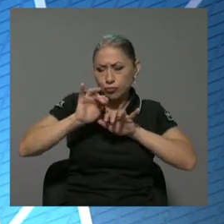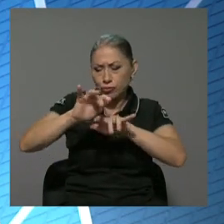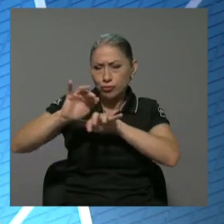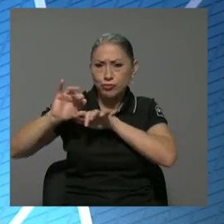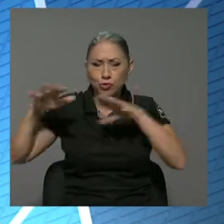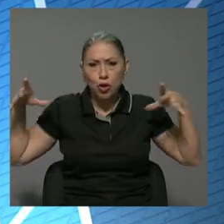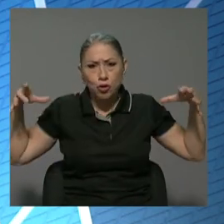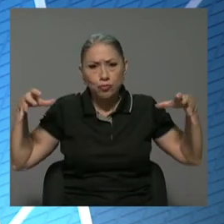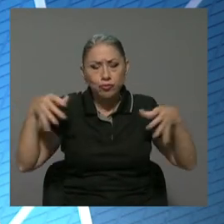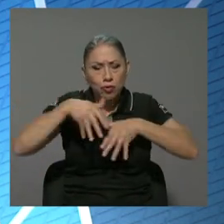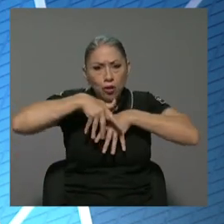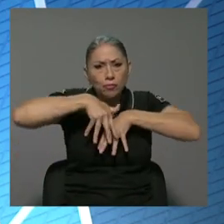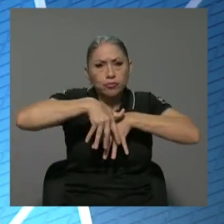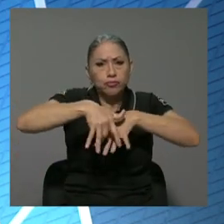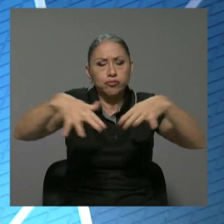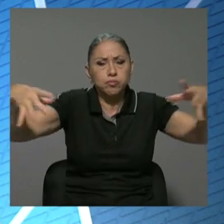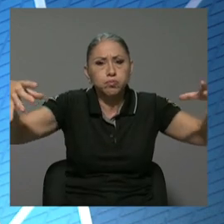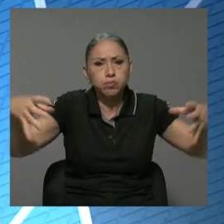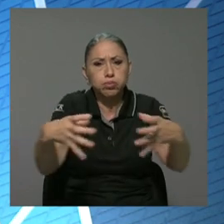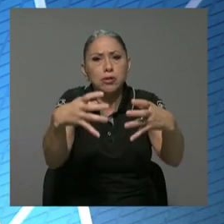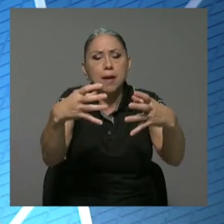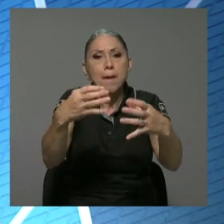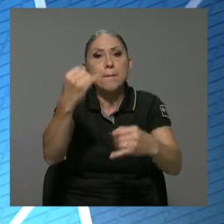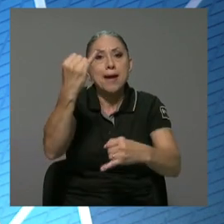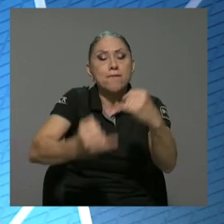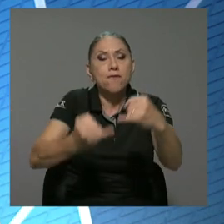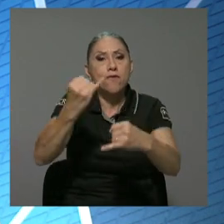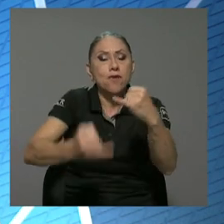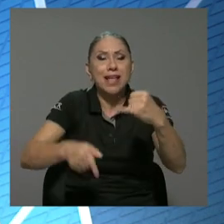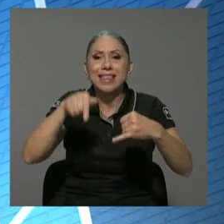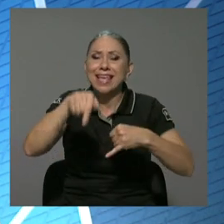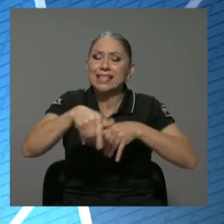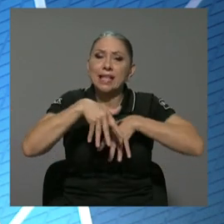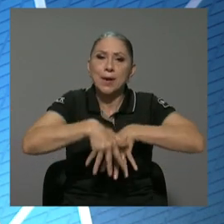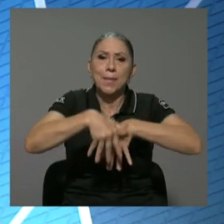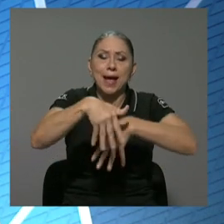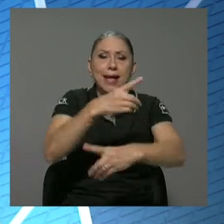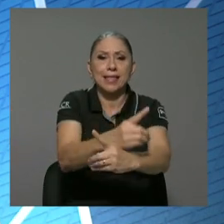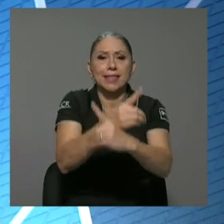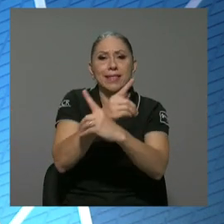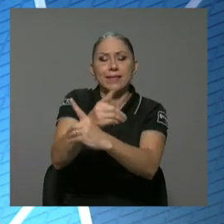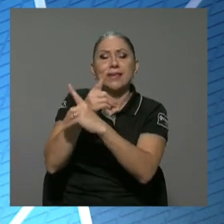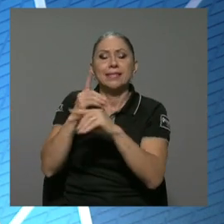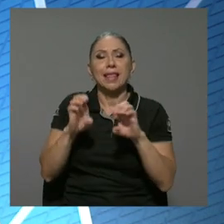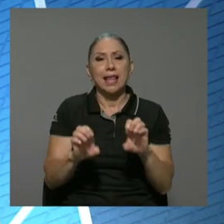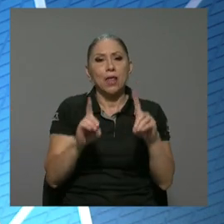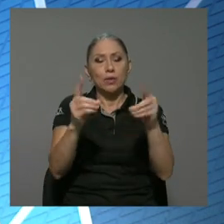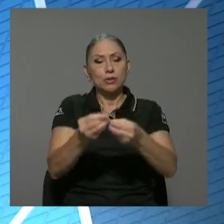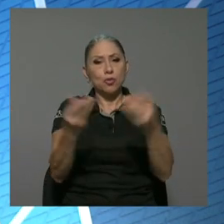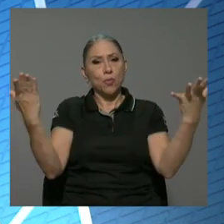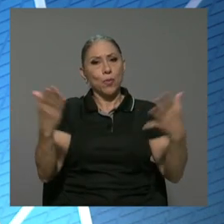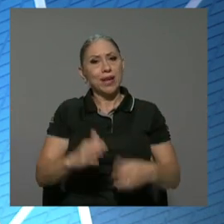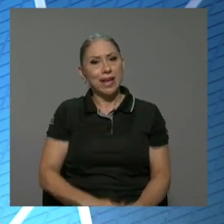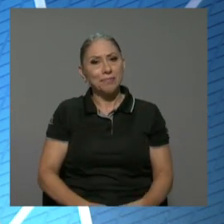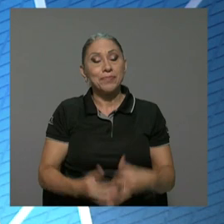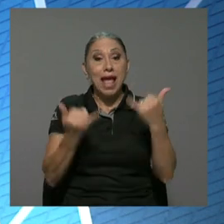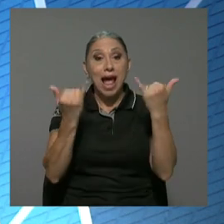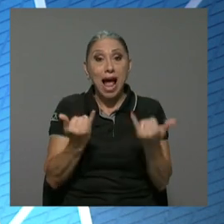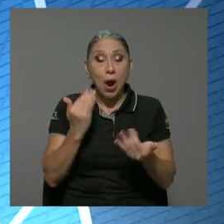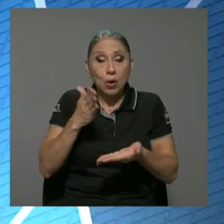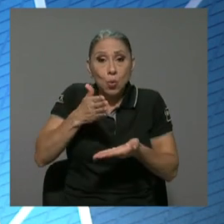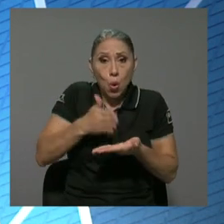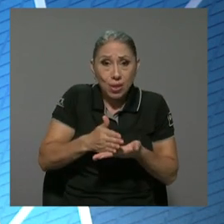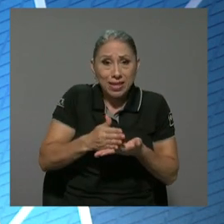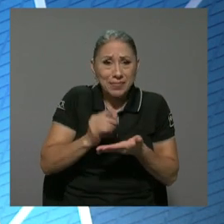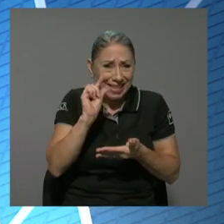manifestantes para la culminación de esta gran marcha en defensa de la educación pública. Vamos a ir a un corte,